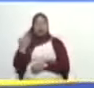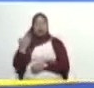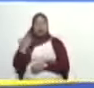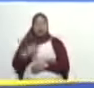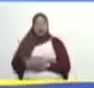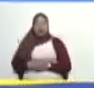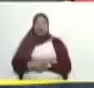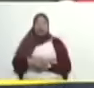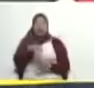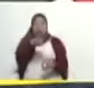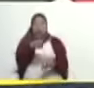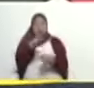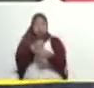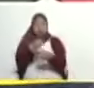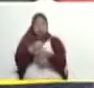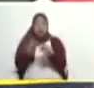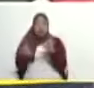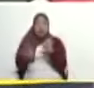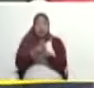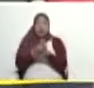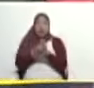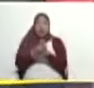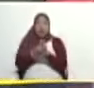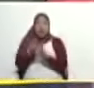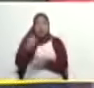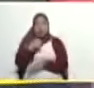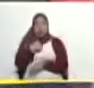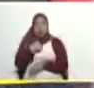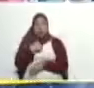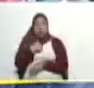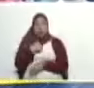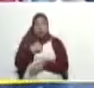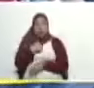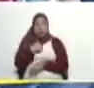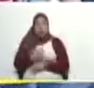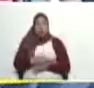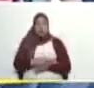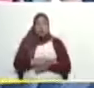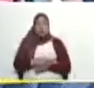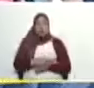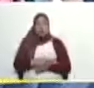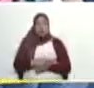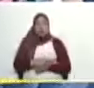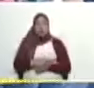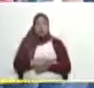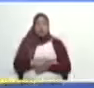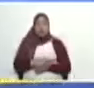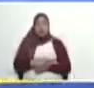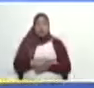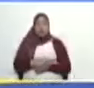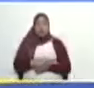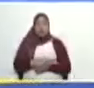fast track a esta ley para yo, en el término de la